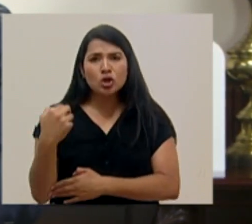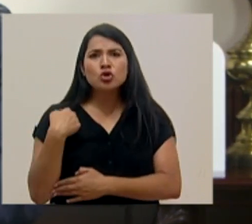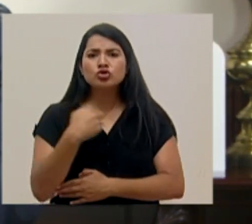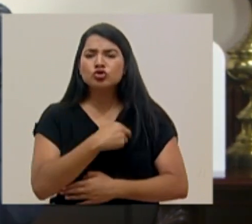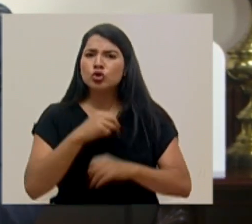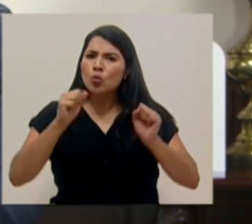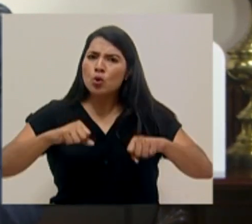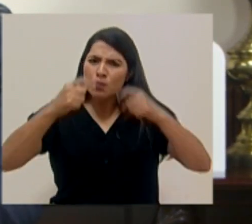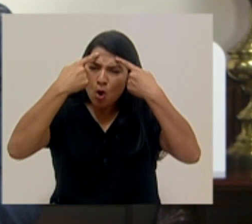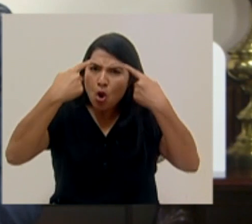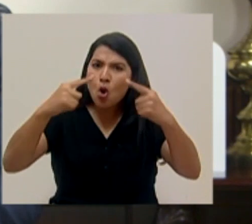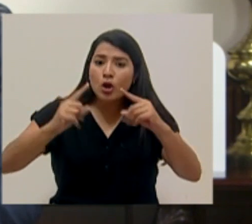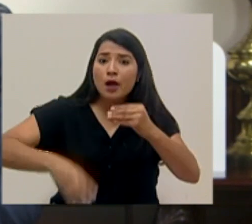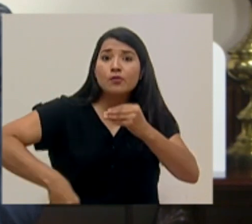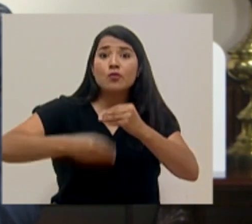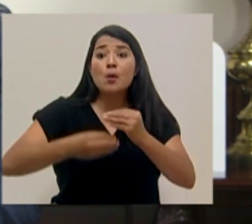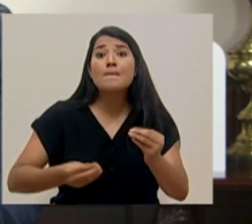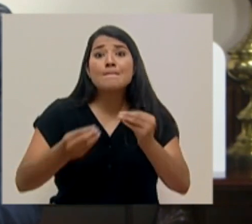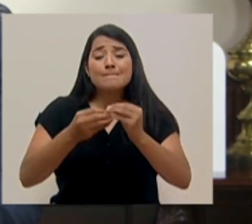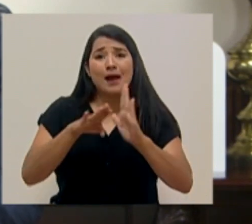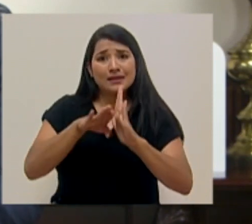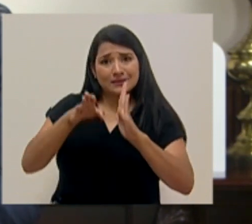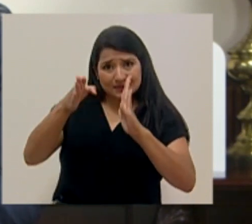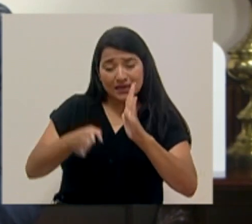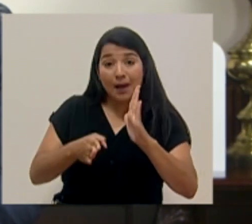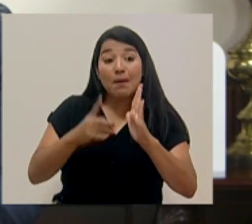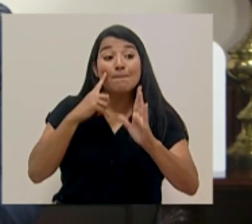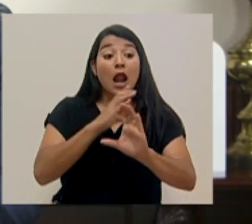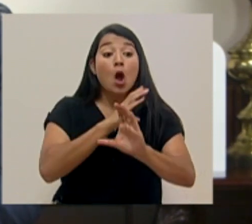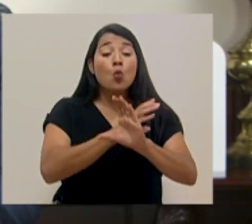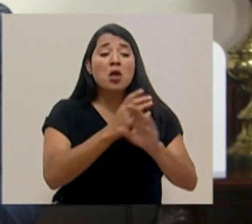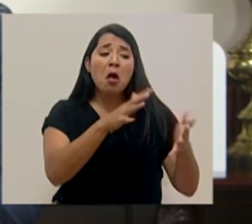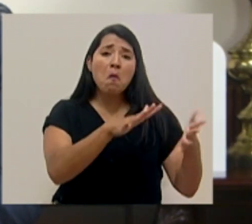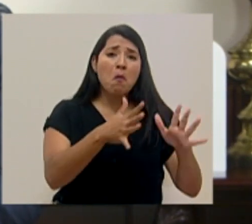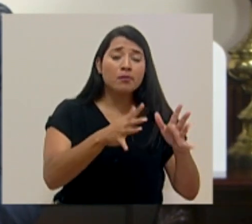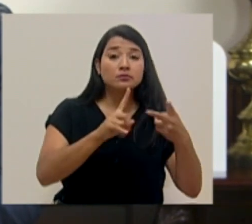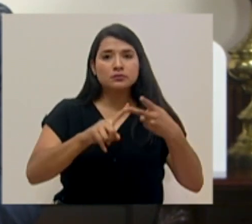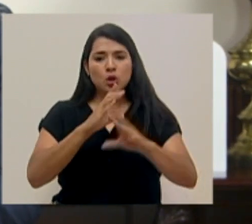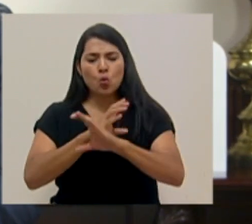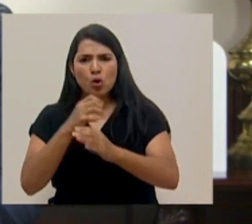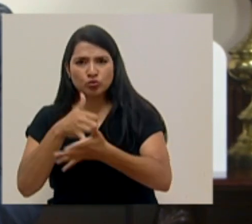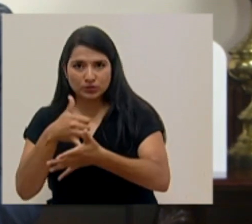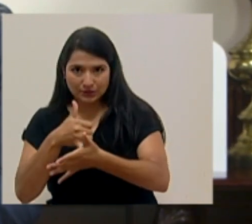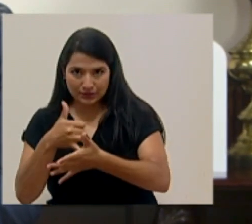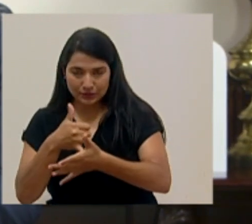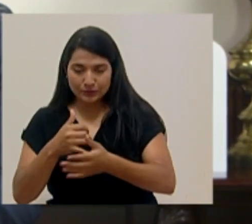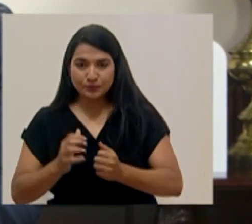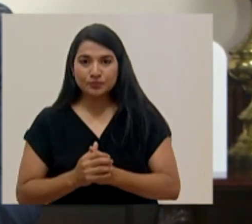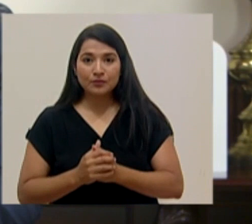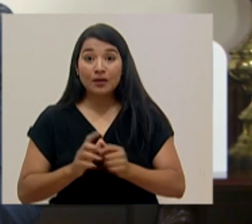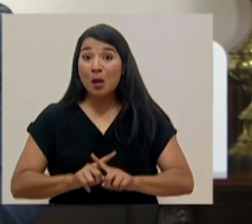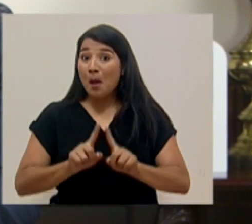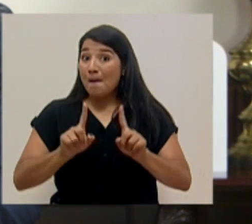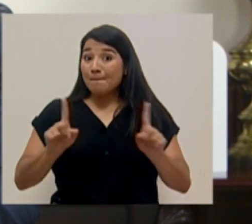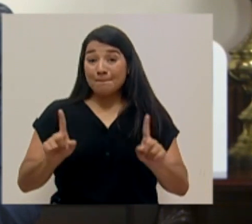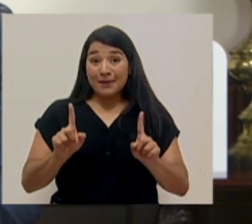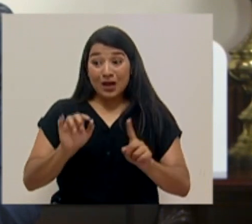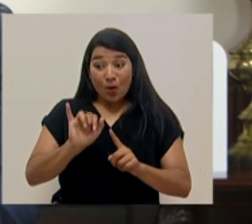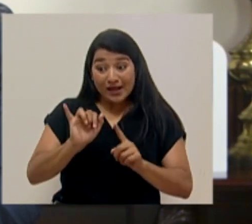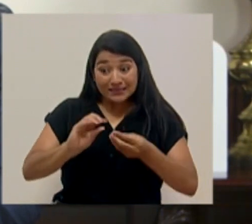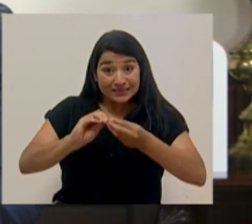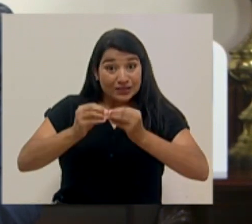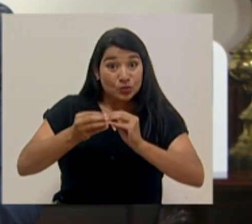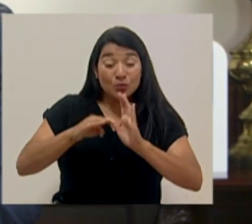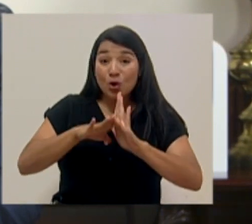ampliado nuestra capacidad hospitalaria de camas moderadas y de cuidados intensivos. Pero esta capacidad no